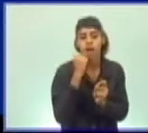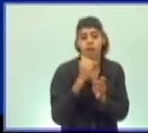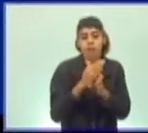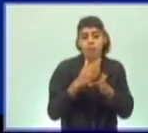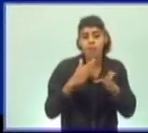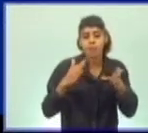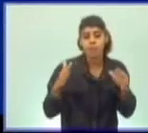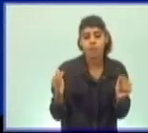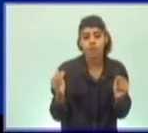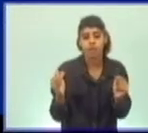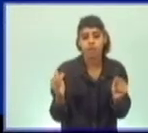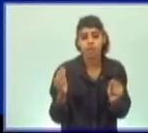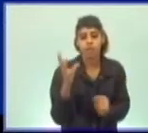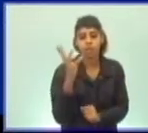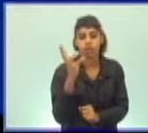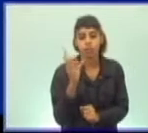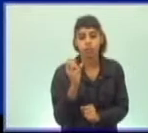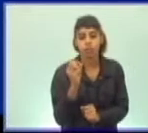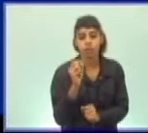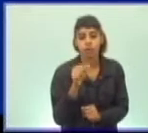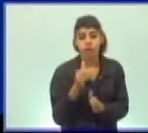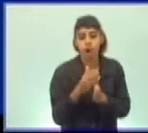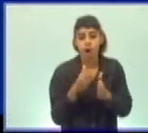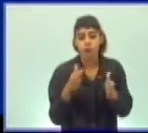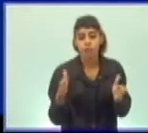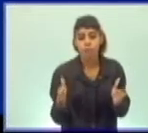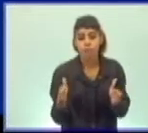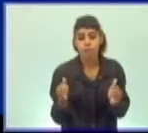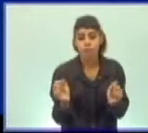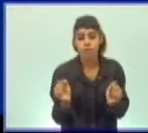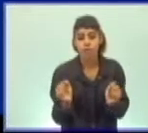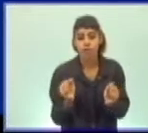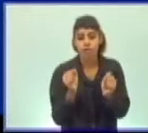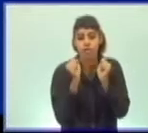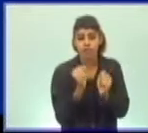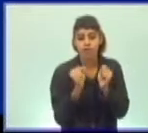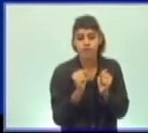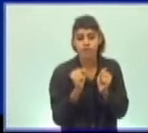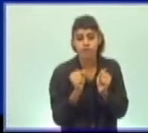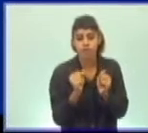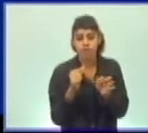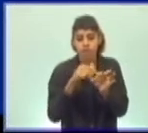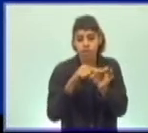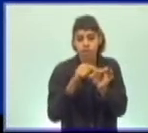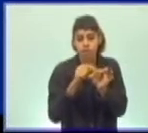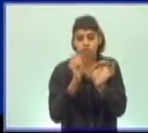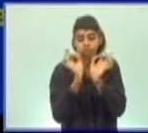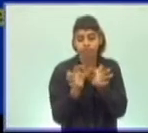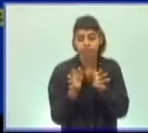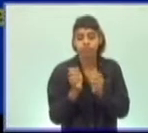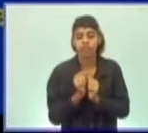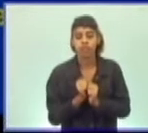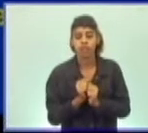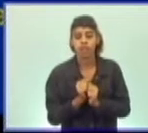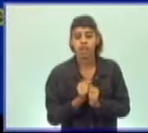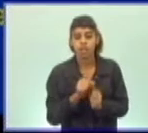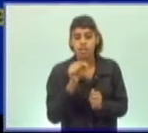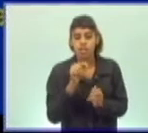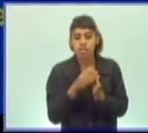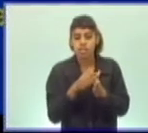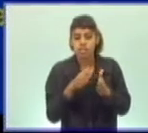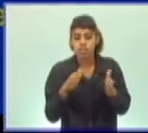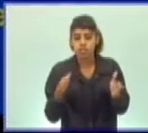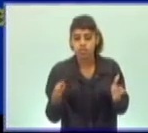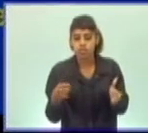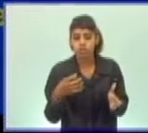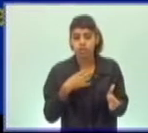cuando nos movemos en un periodo, aumenta la carga nuclear efectiva. Bueno, ese aumento de la carga nuclear efectiva es lo que